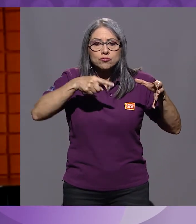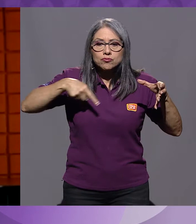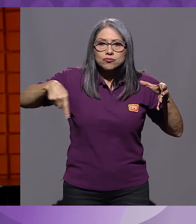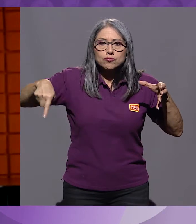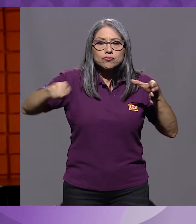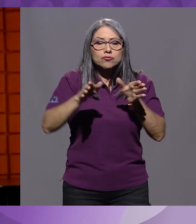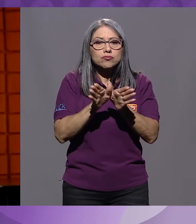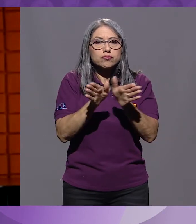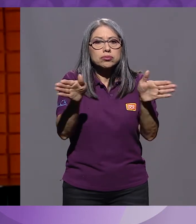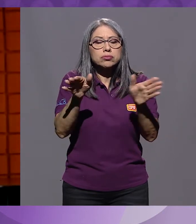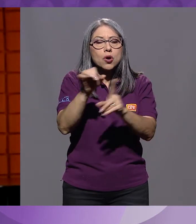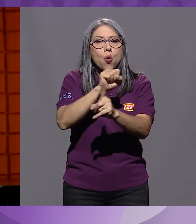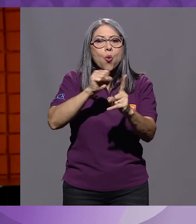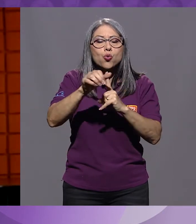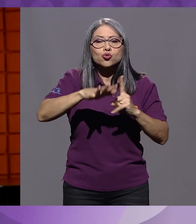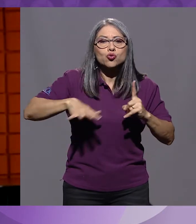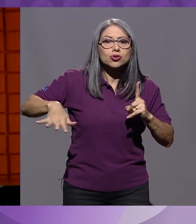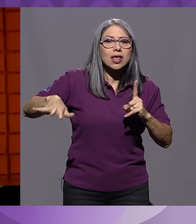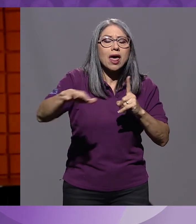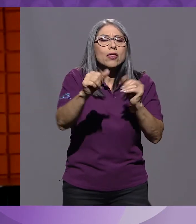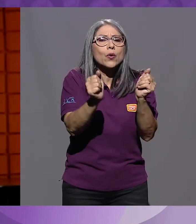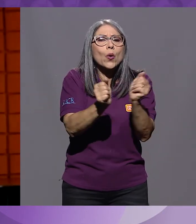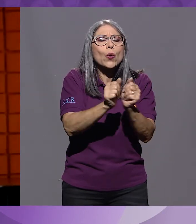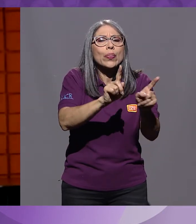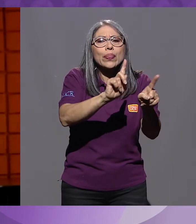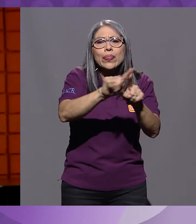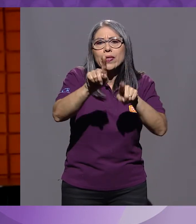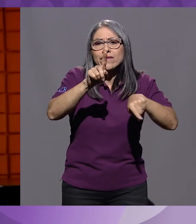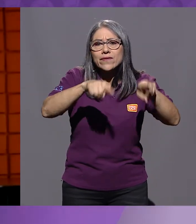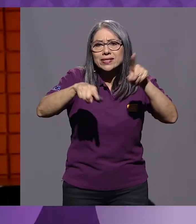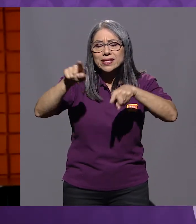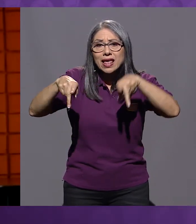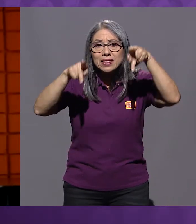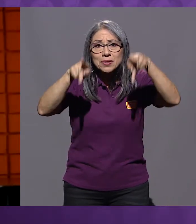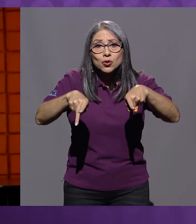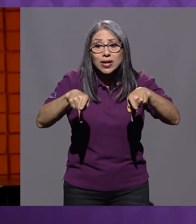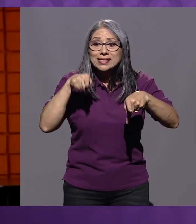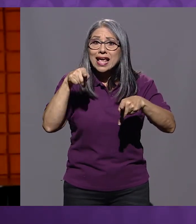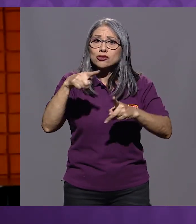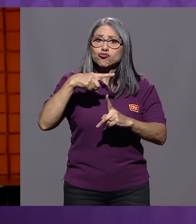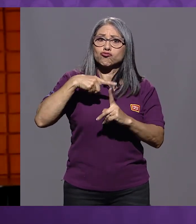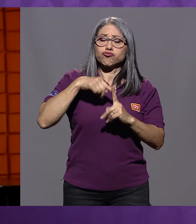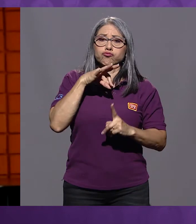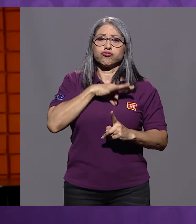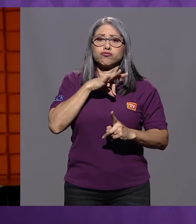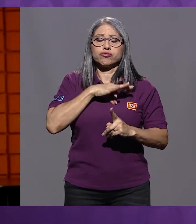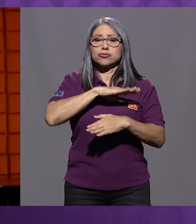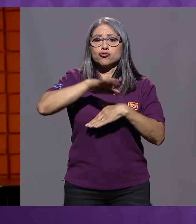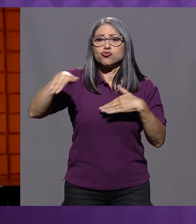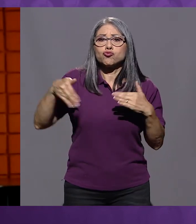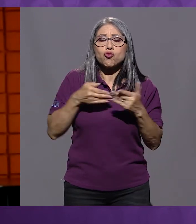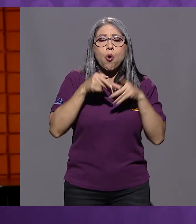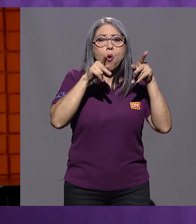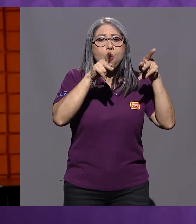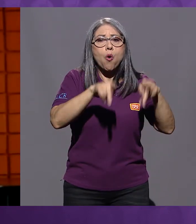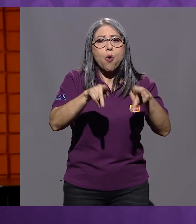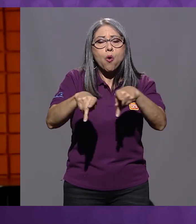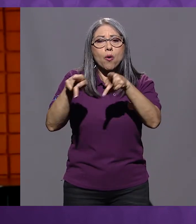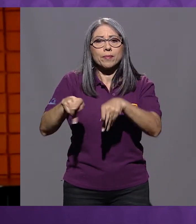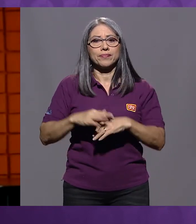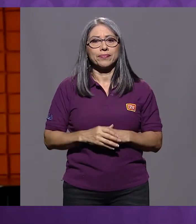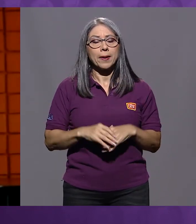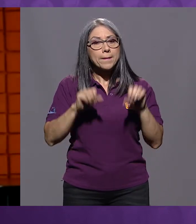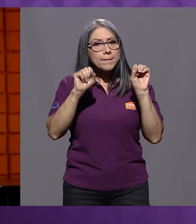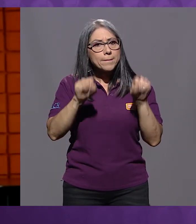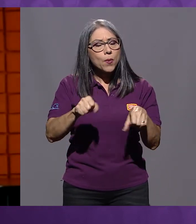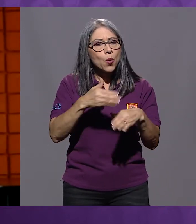en una sociedad con la diversidad de personas nos enriquece a todos y a todas. El poder compartir